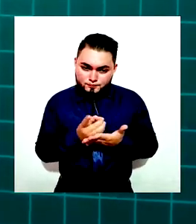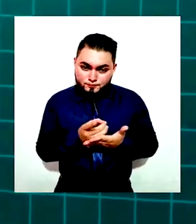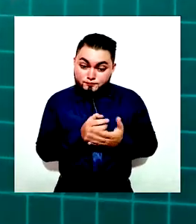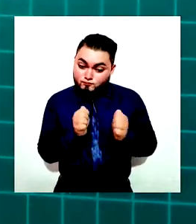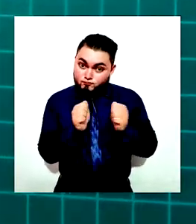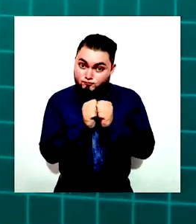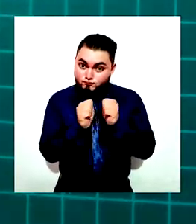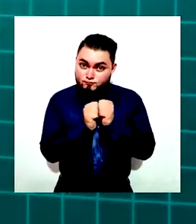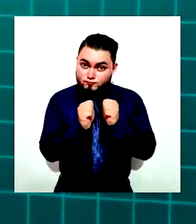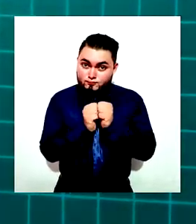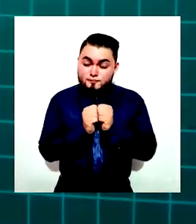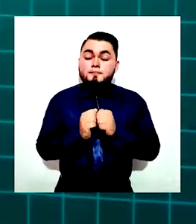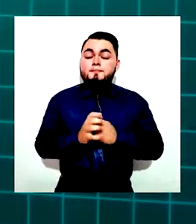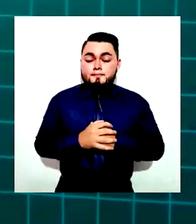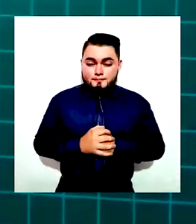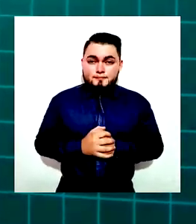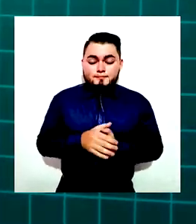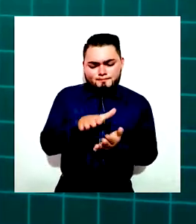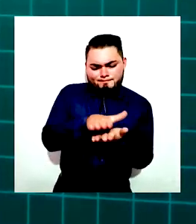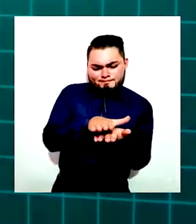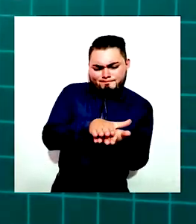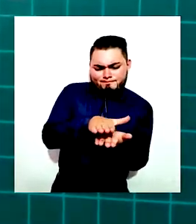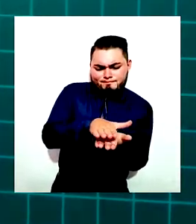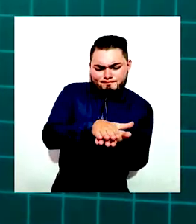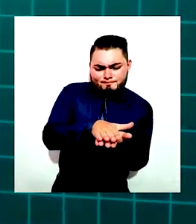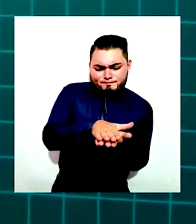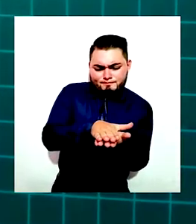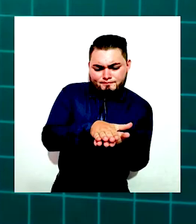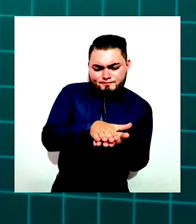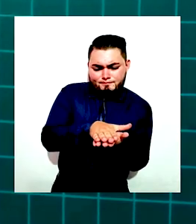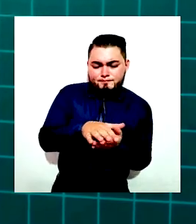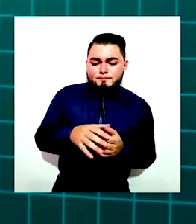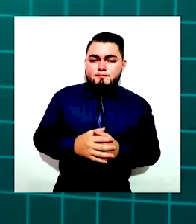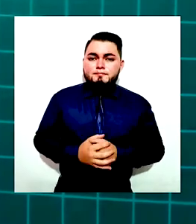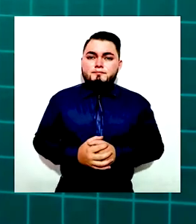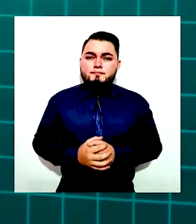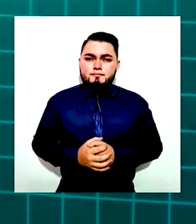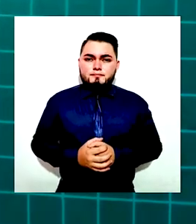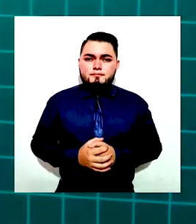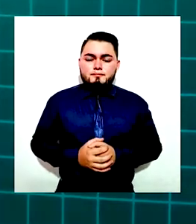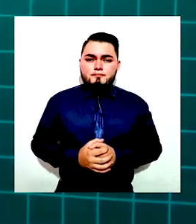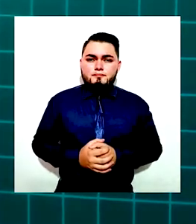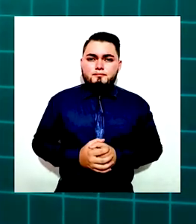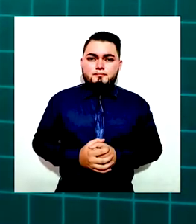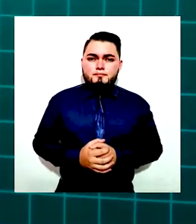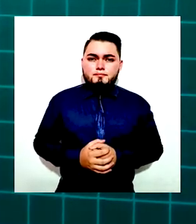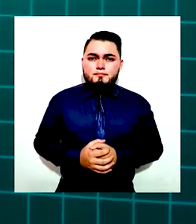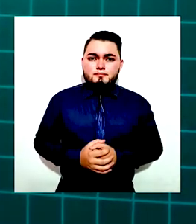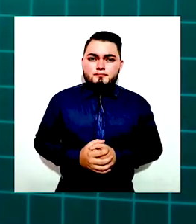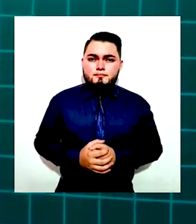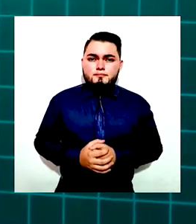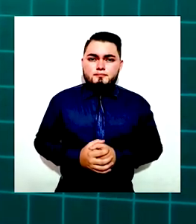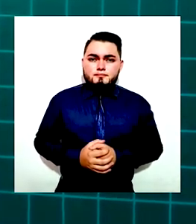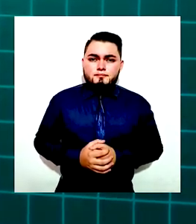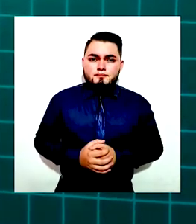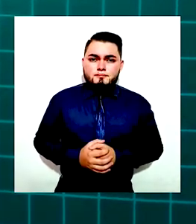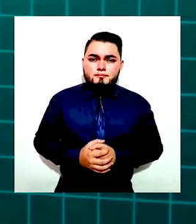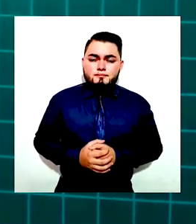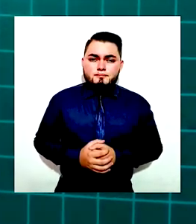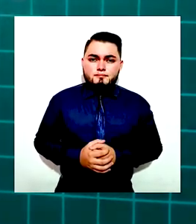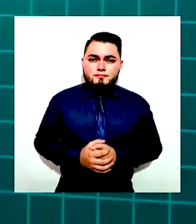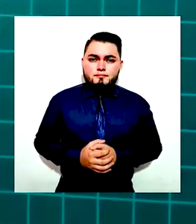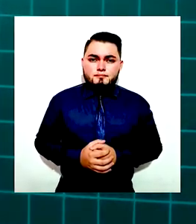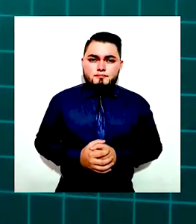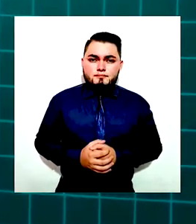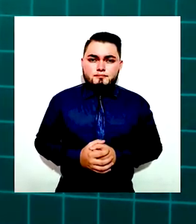cortes deben sujetarse de la plantilla, es decir, no pueden quedar partes flotando. Te lo